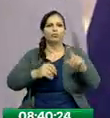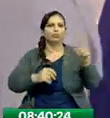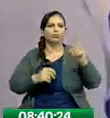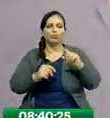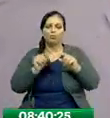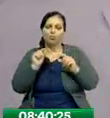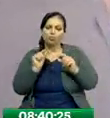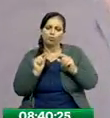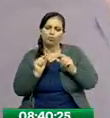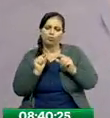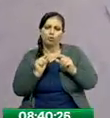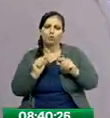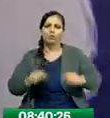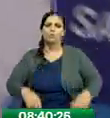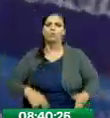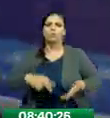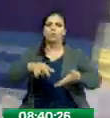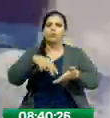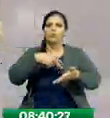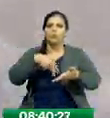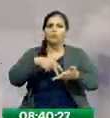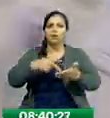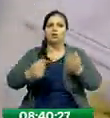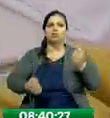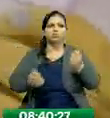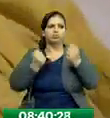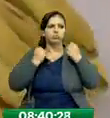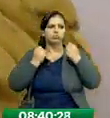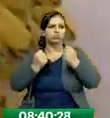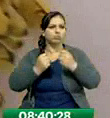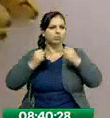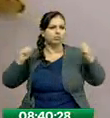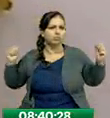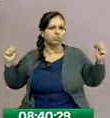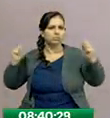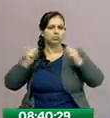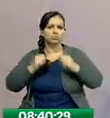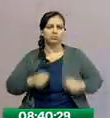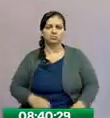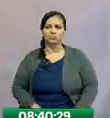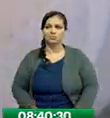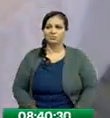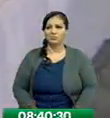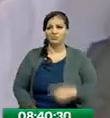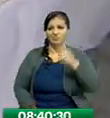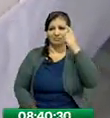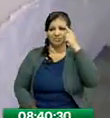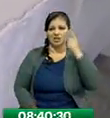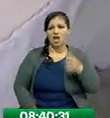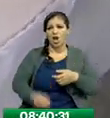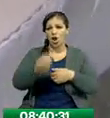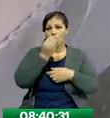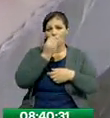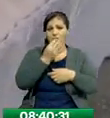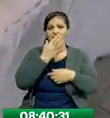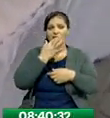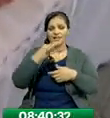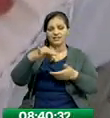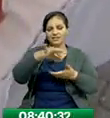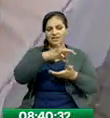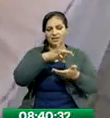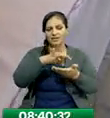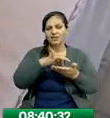ejercicios por donde usted como ecuatoriano le estás viendo mucho a los ecuatorianos si me mandó a comer sin sal yo que como bien se obvia es salada